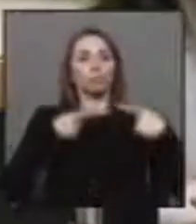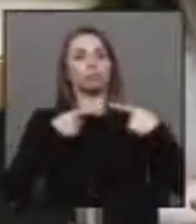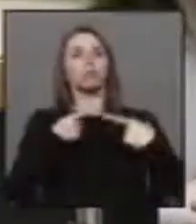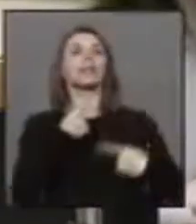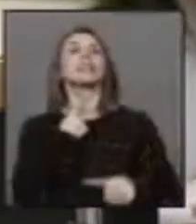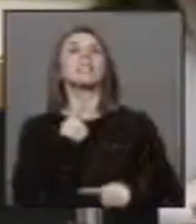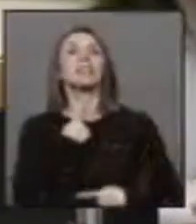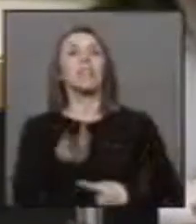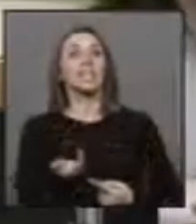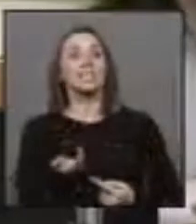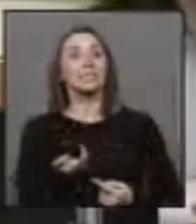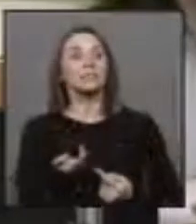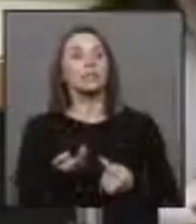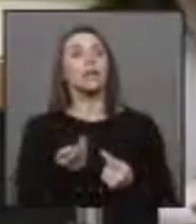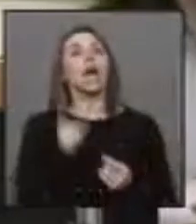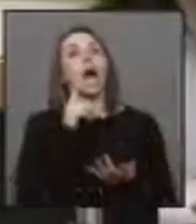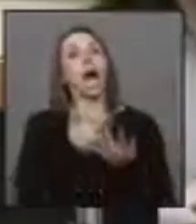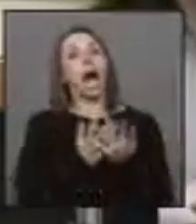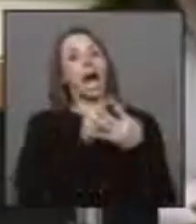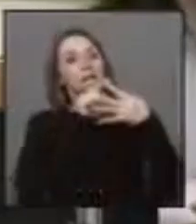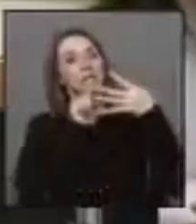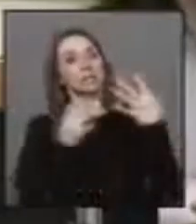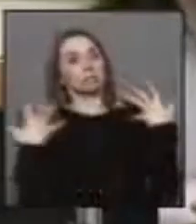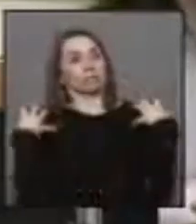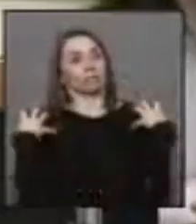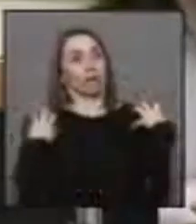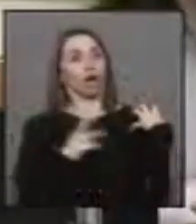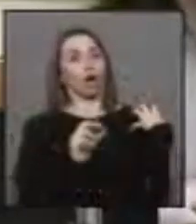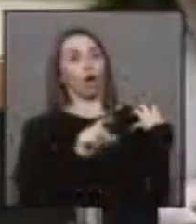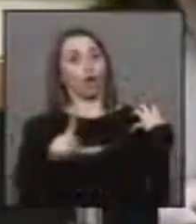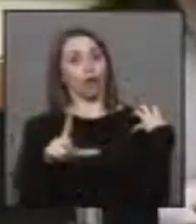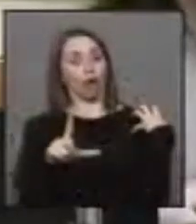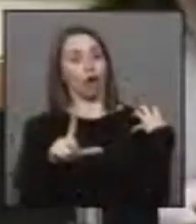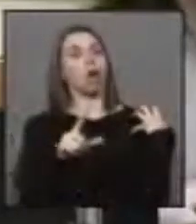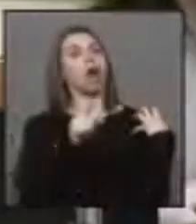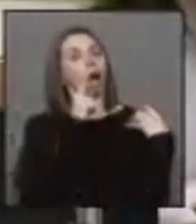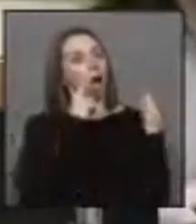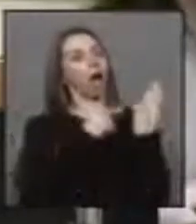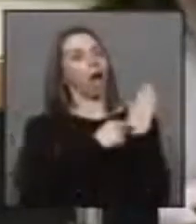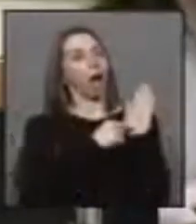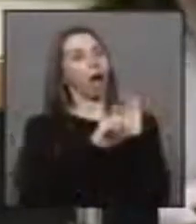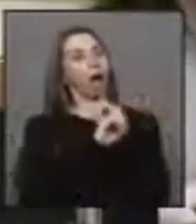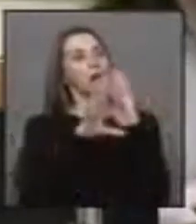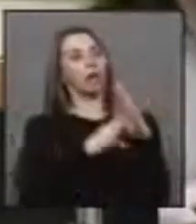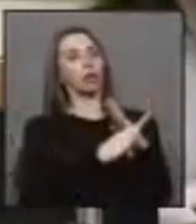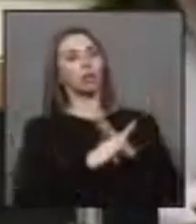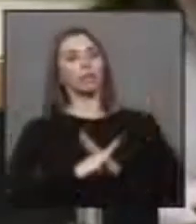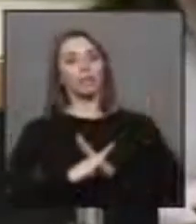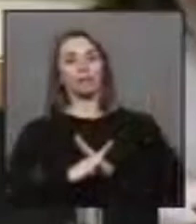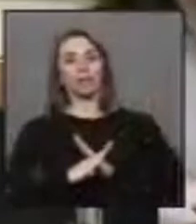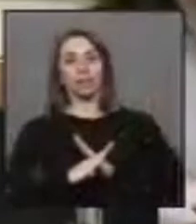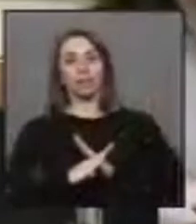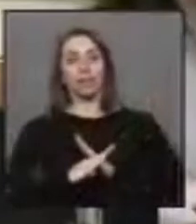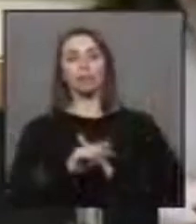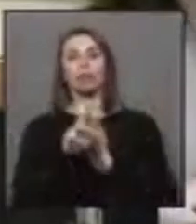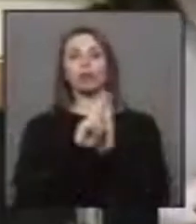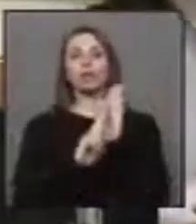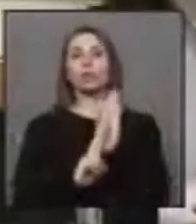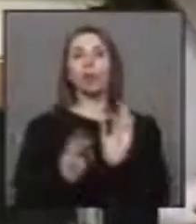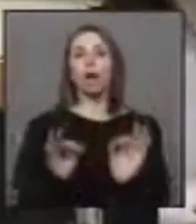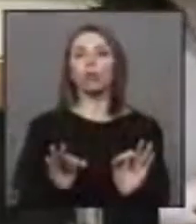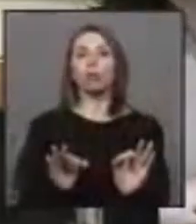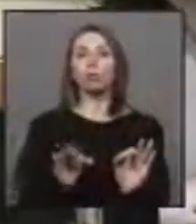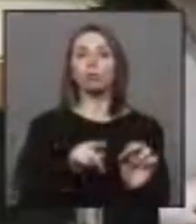algunos roles en donde claramente la inhabilidad porque te va a tocar regular justamente